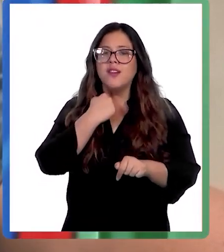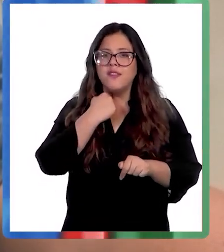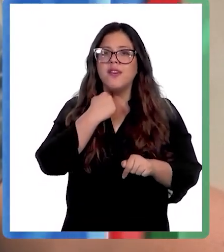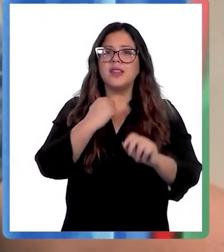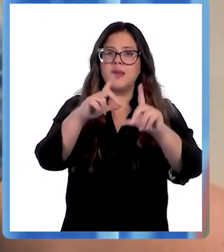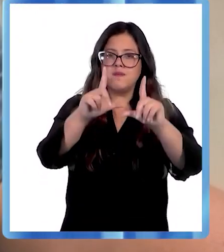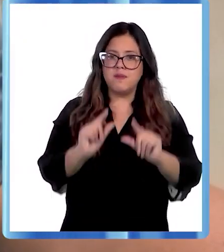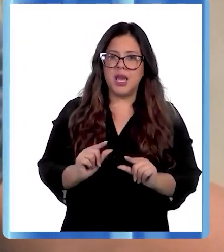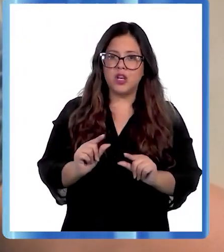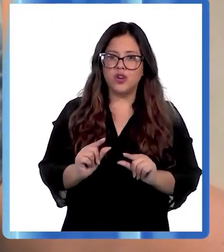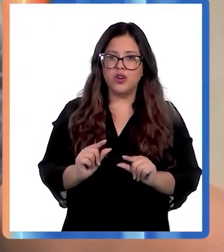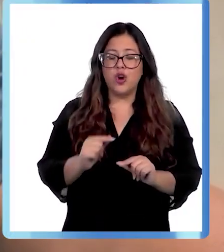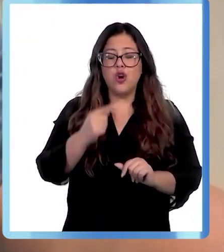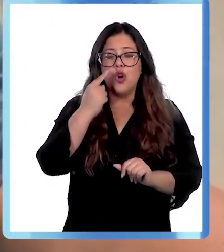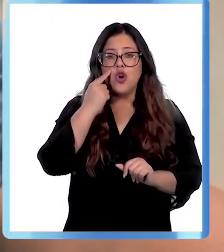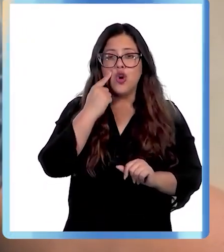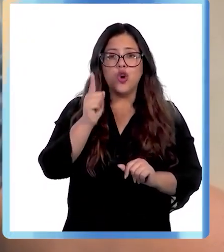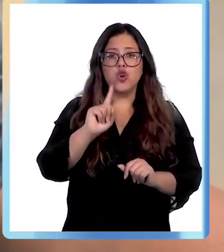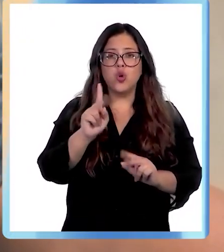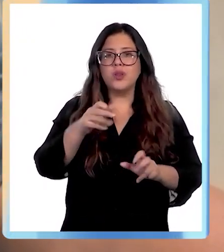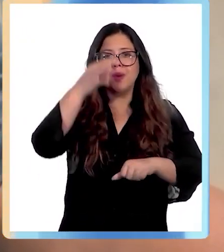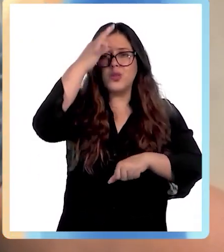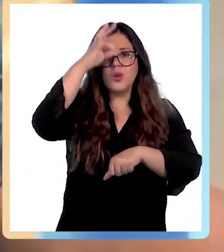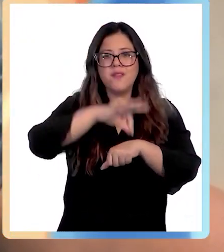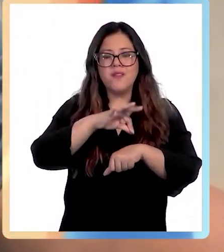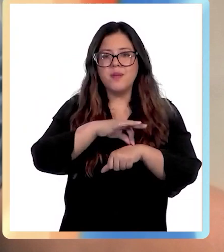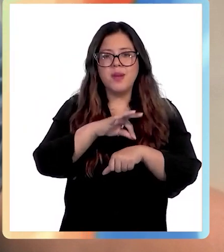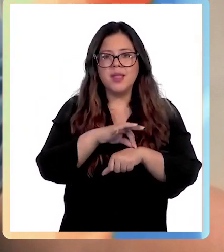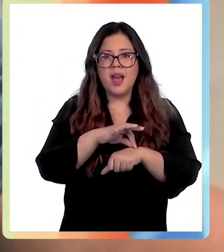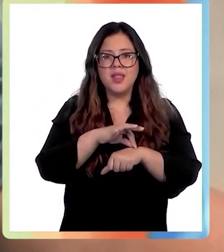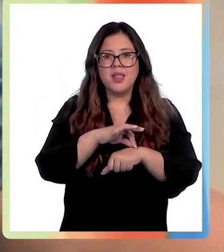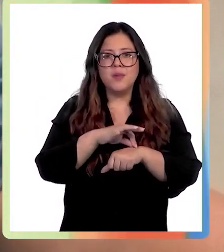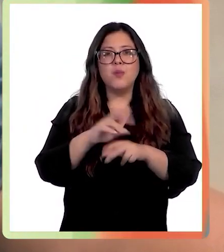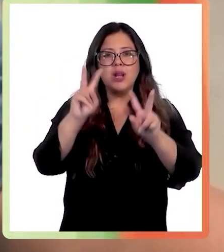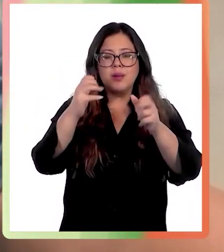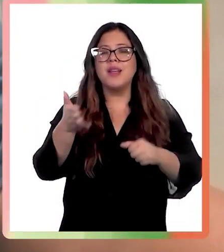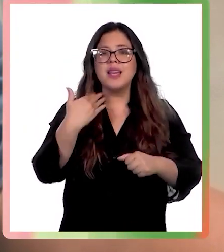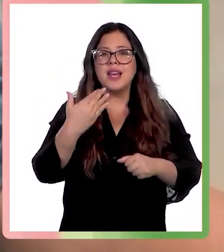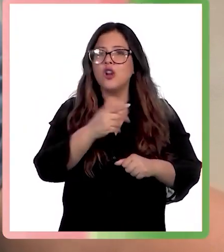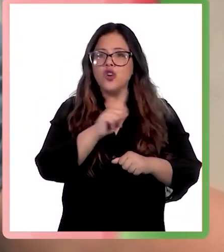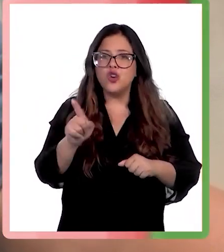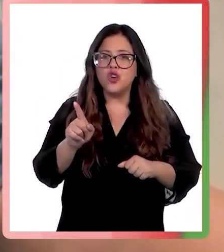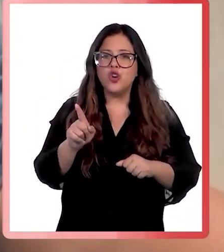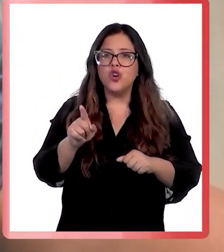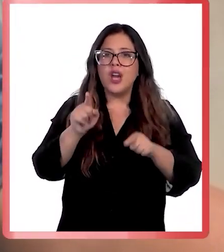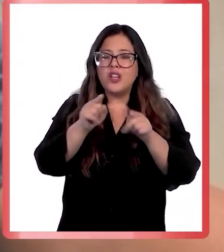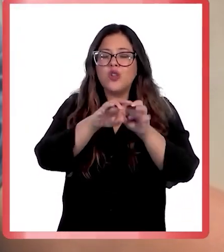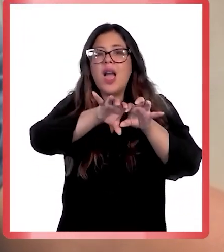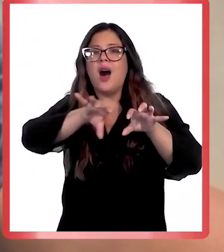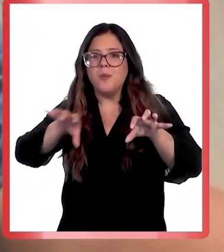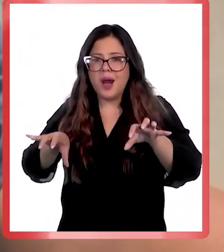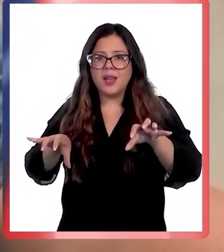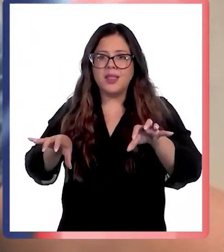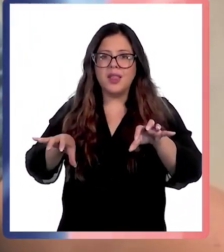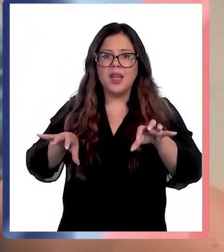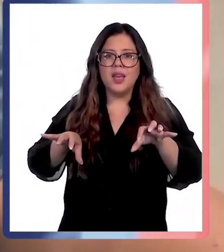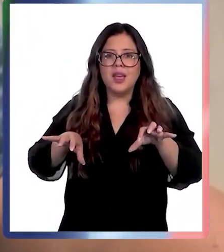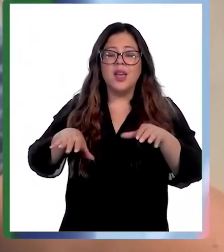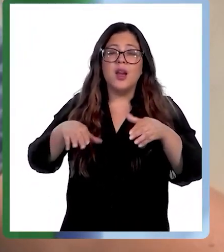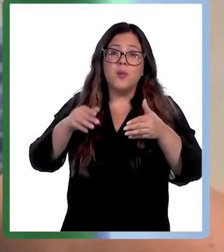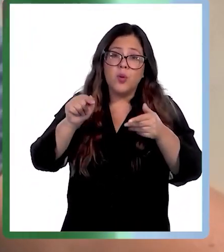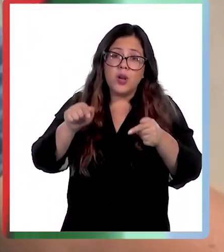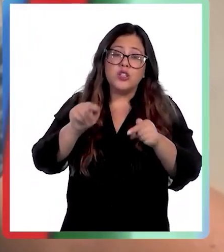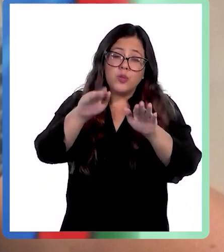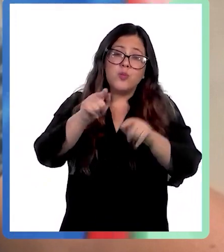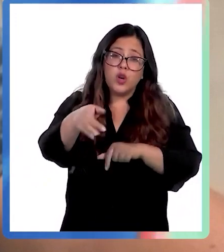menos posible, porque como te digo, no es una enfermedad producida directamente por el calor, pero sí indirectamente. Y es esta nueva, como